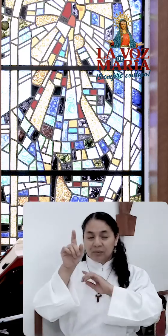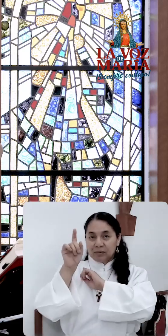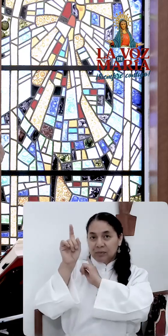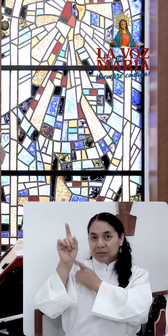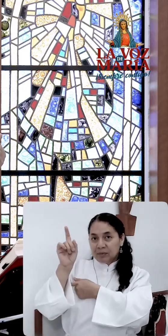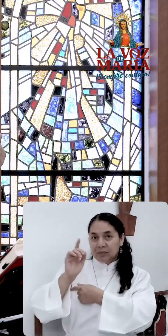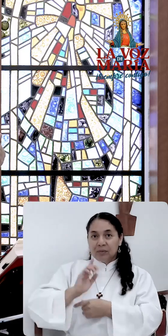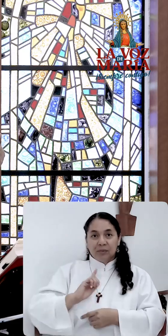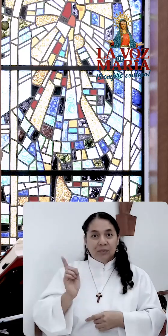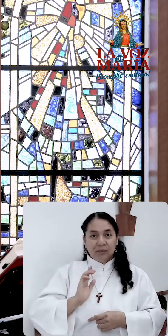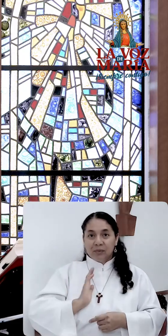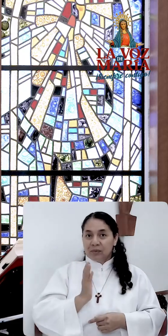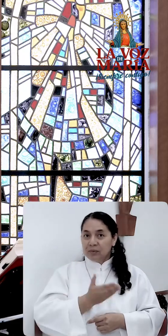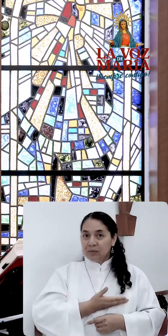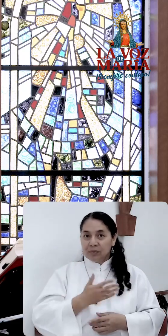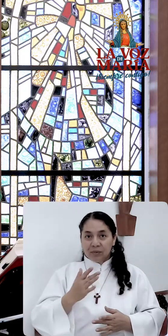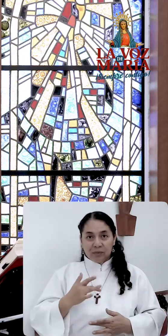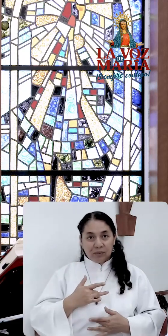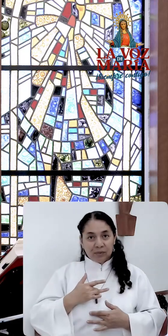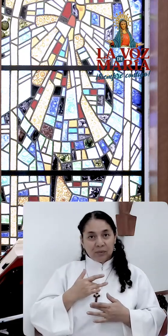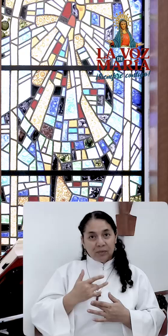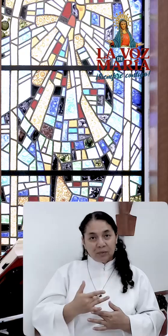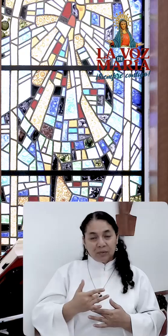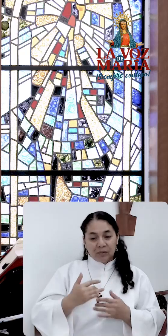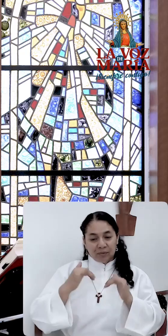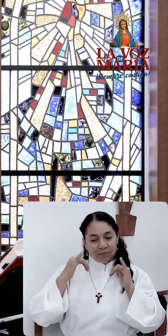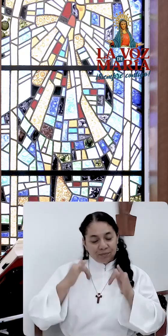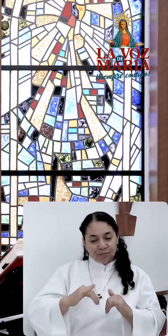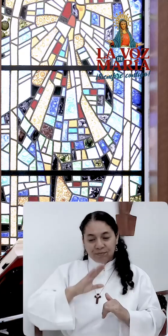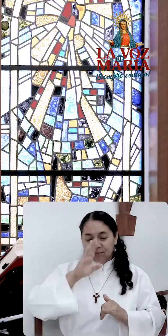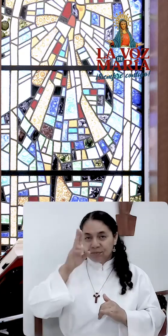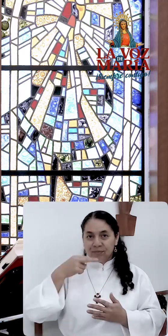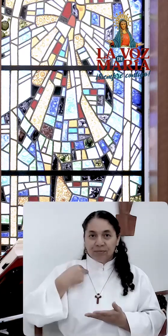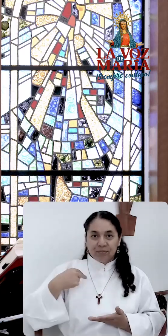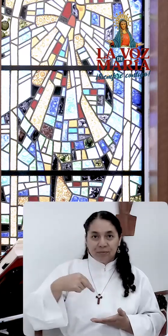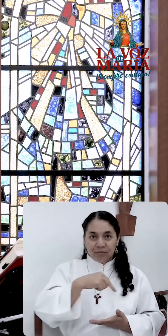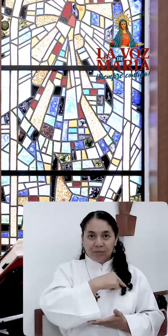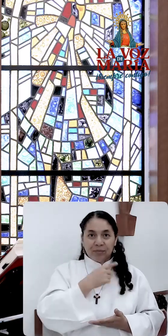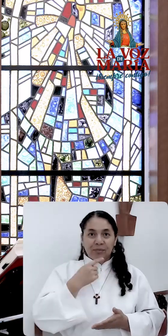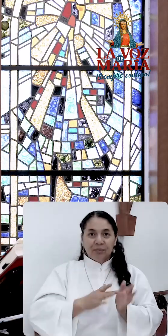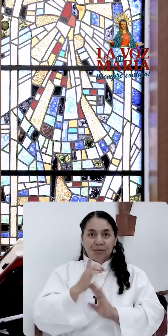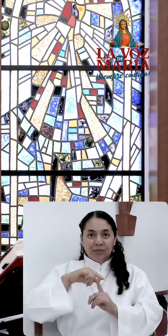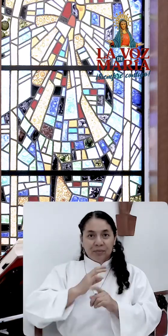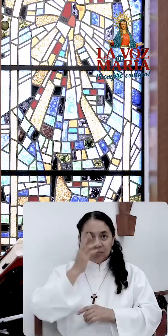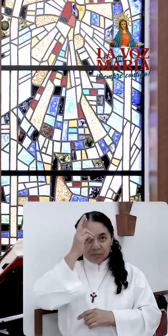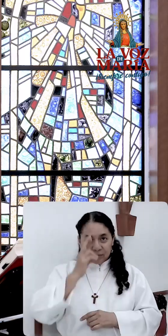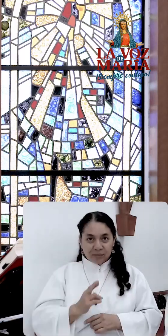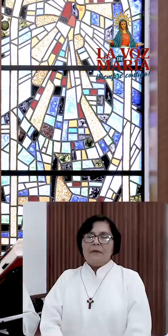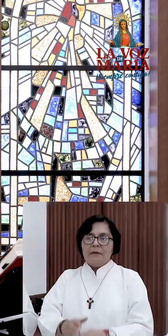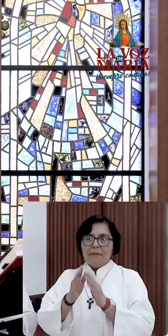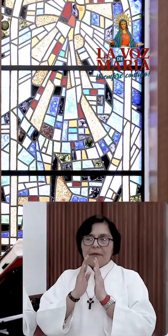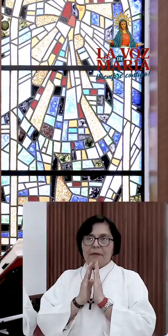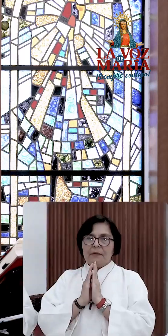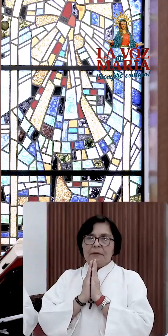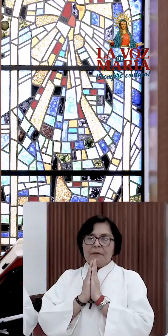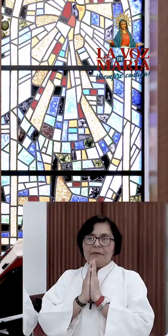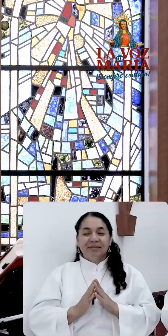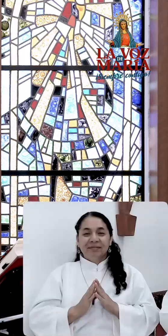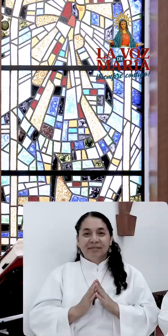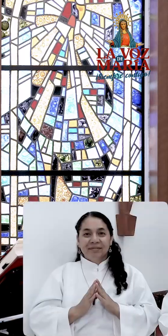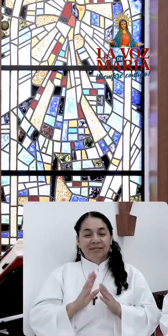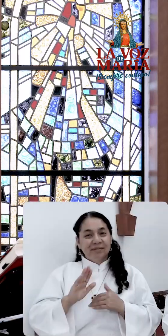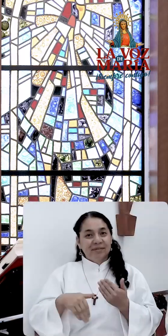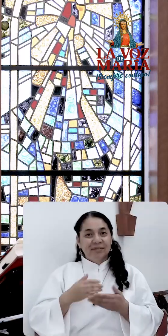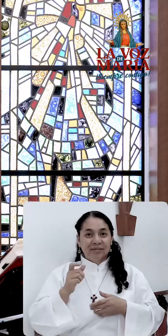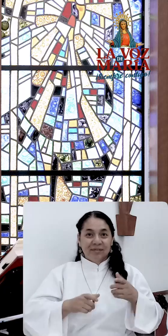y no nuestro sentimiento el que prevalezca siempre en nosotros. Por Jesucristo nuestro Señor. Amén. A todas